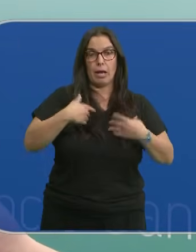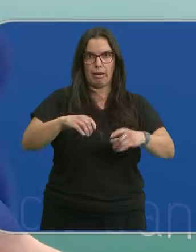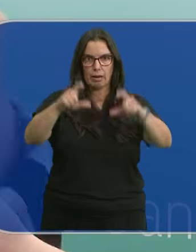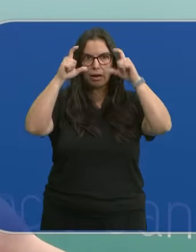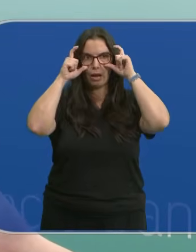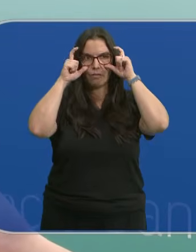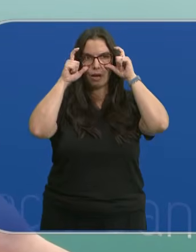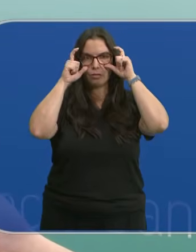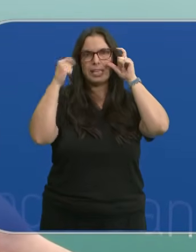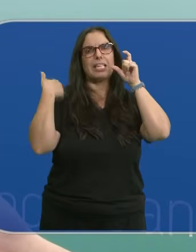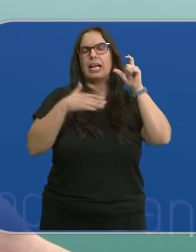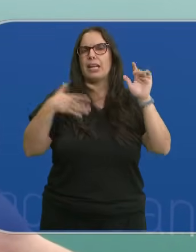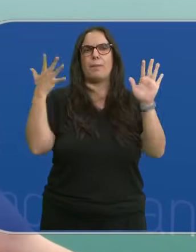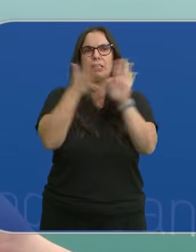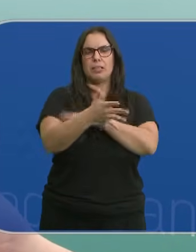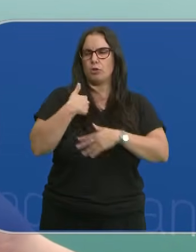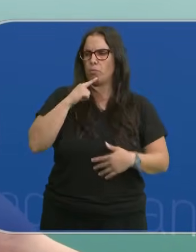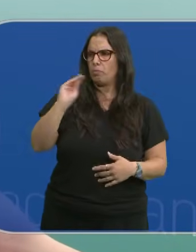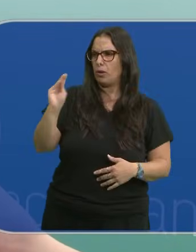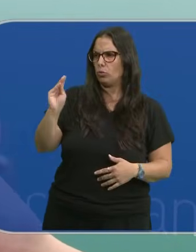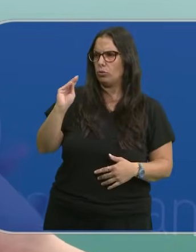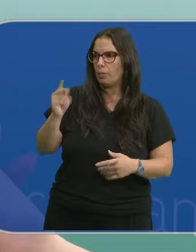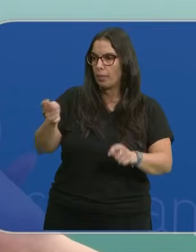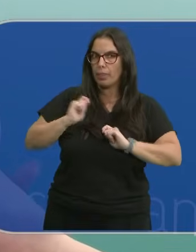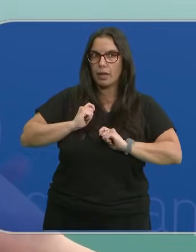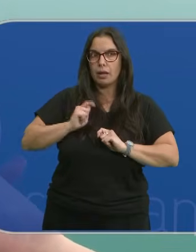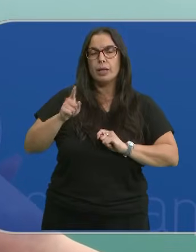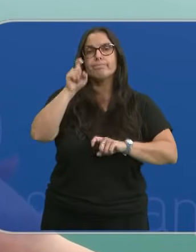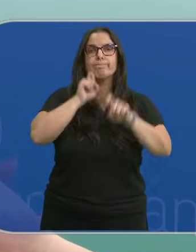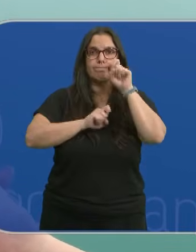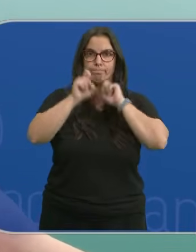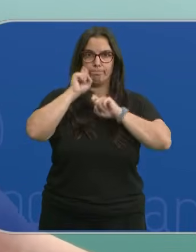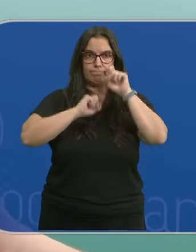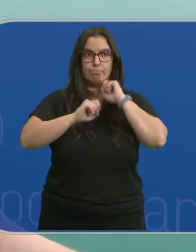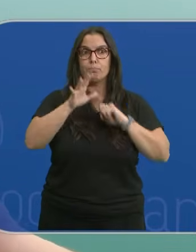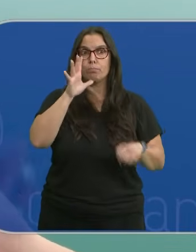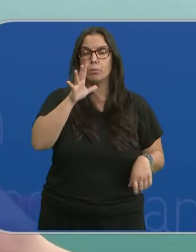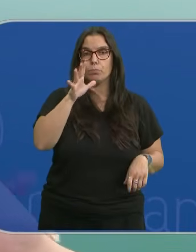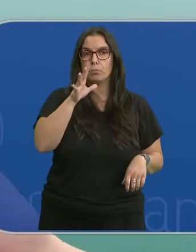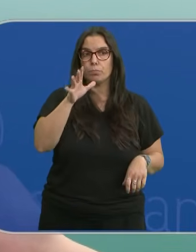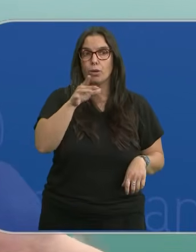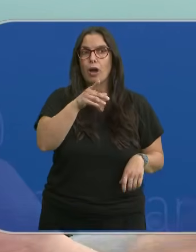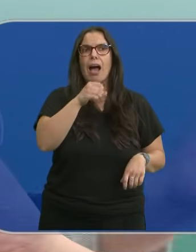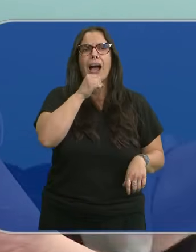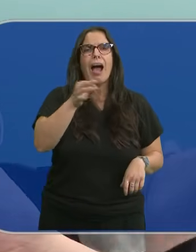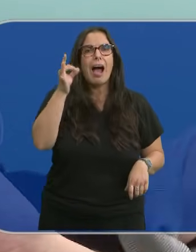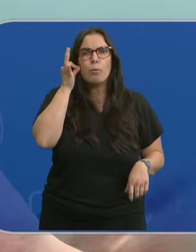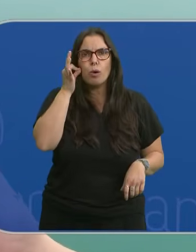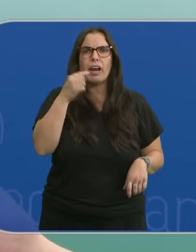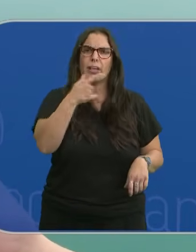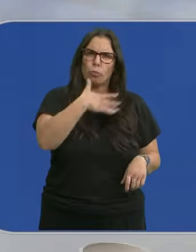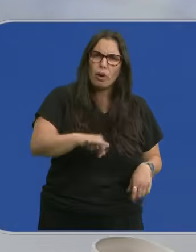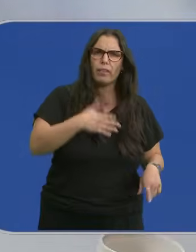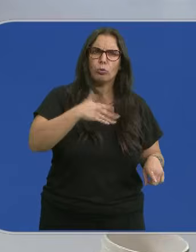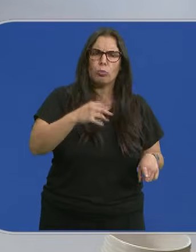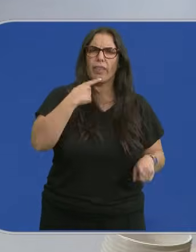gafas y no se las quería quitar. Y digo, ¿qué le pasa? Digo, vuélvenos las gafas. Estaba llorando. Porque era el que le decía a su abuela, abuela, que sí